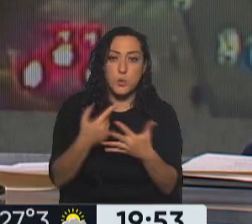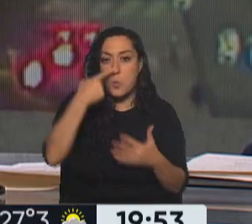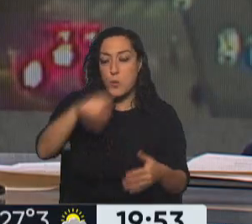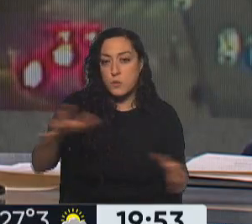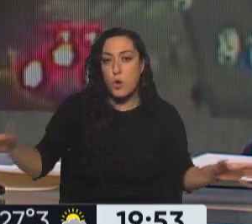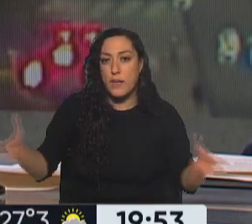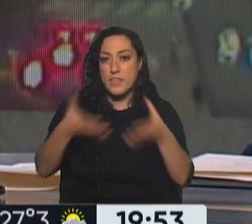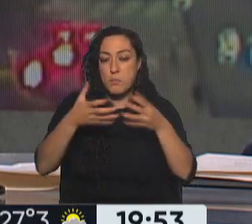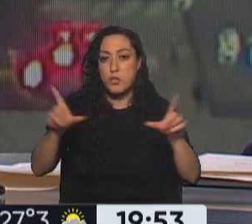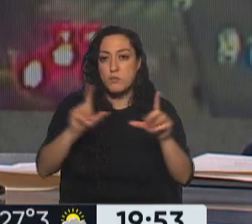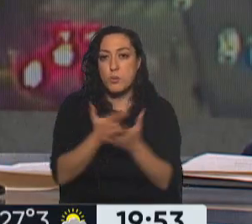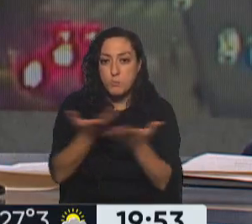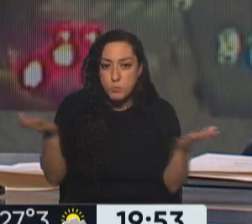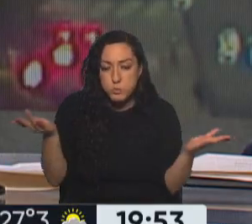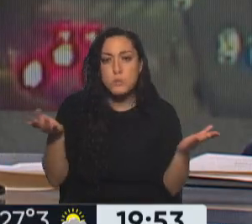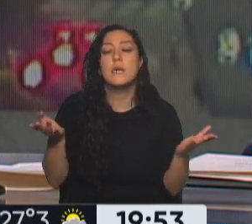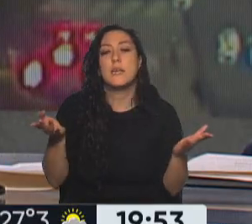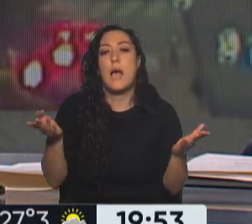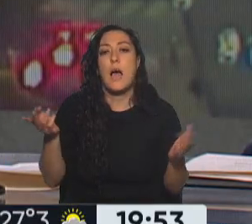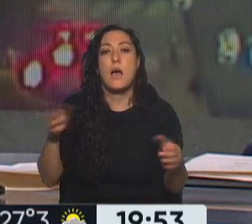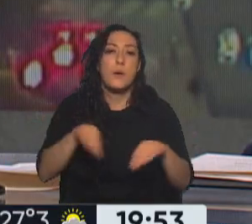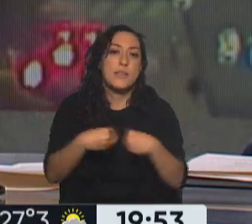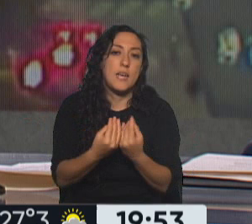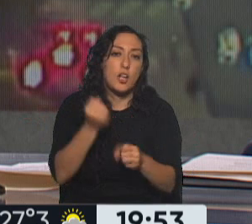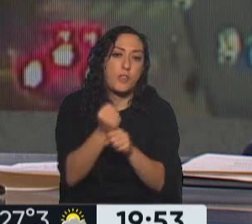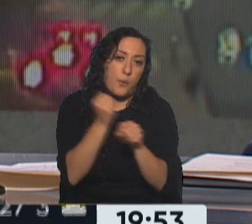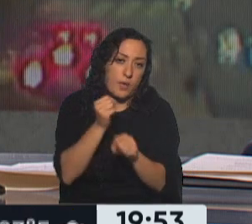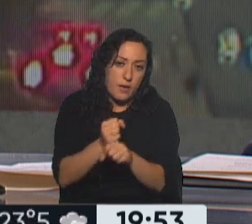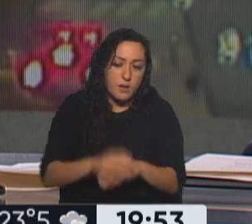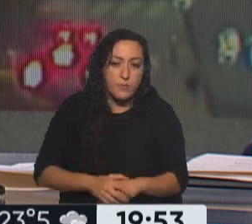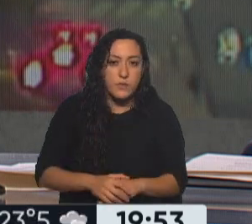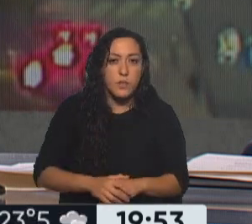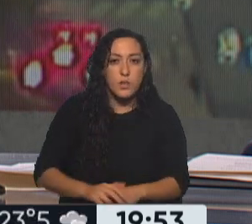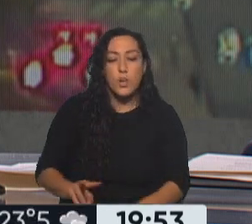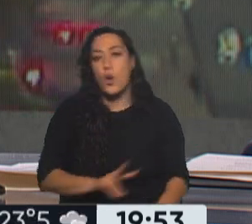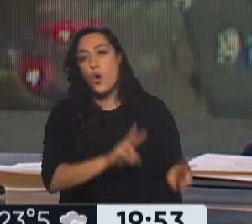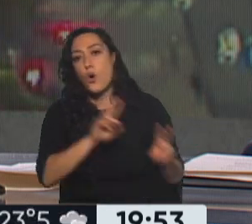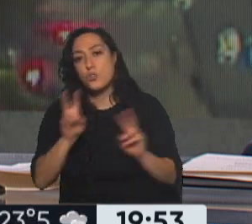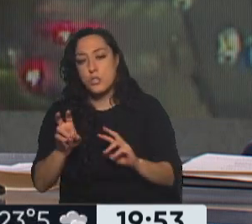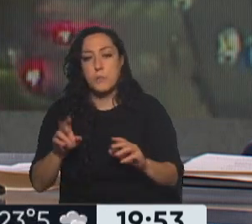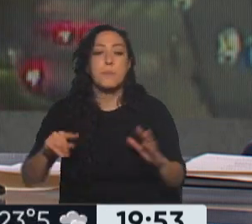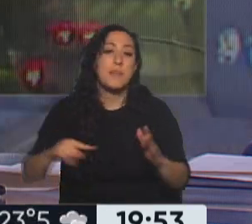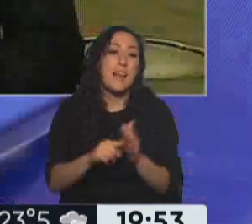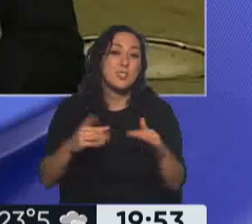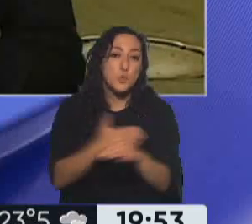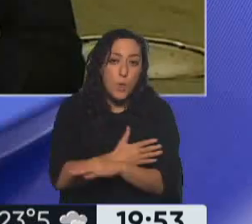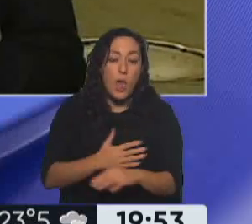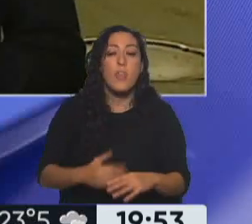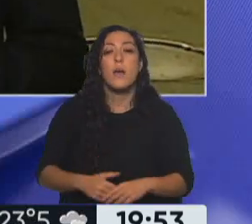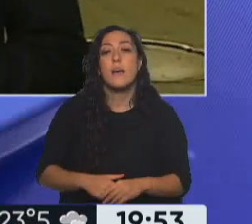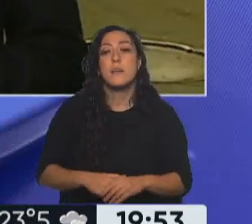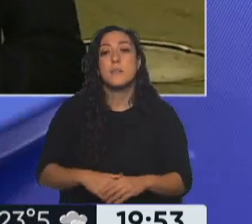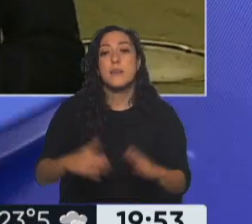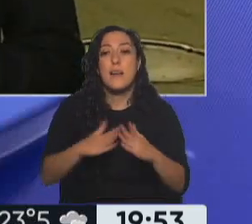el equipo de la televisión pública desde el Vaticano. Pero ahora nos vamos a otro punto de la ciudad de Buenos Aires, a la Catedral